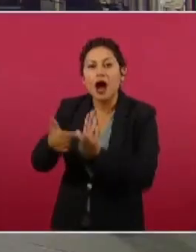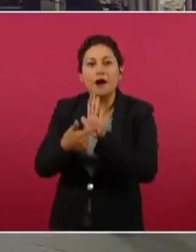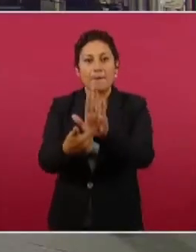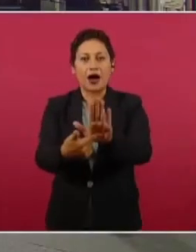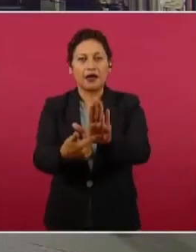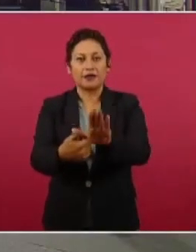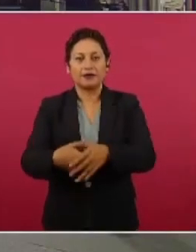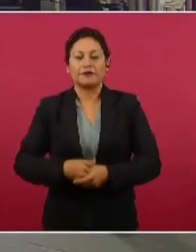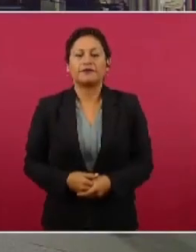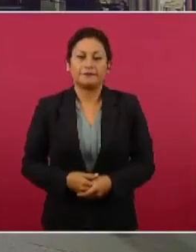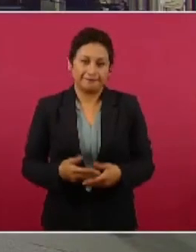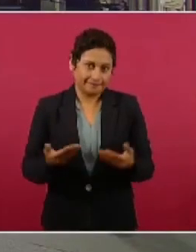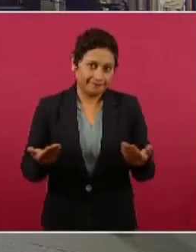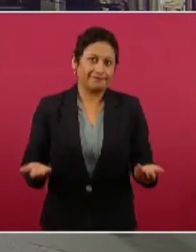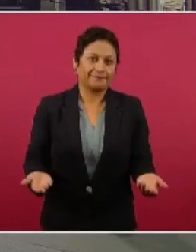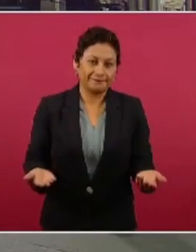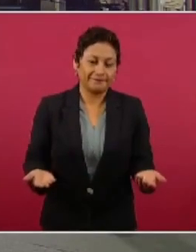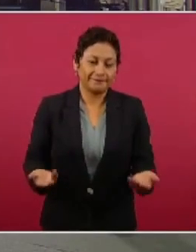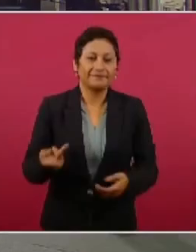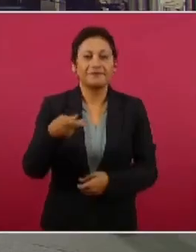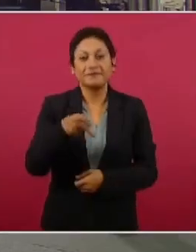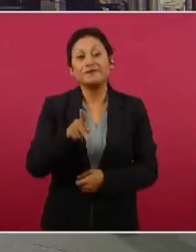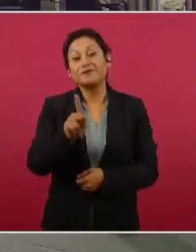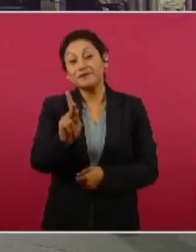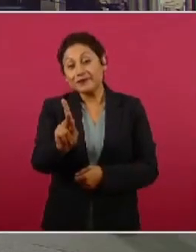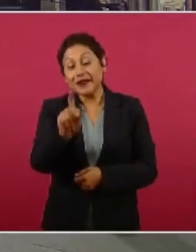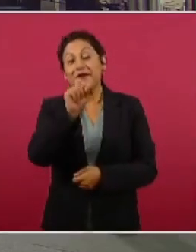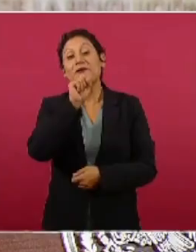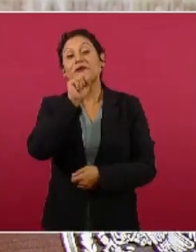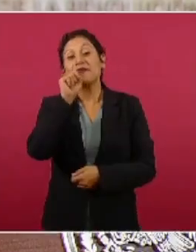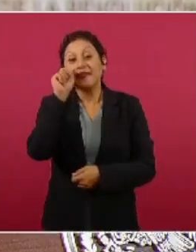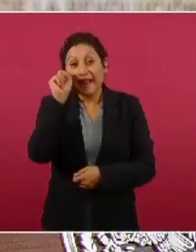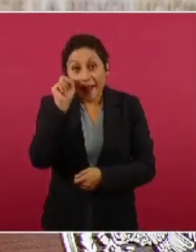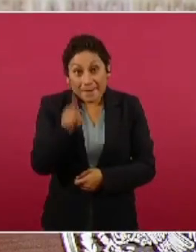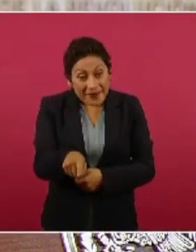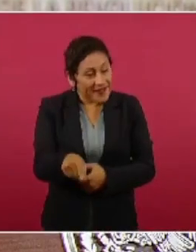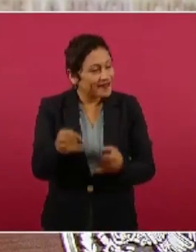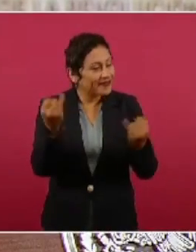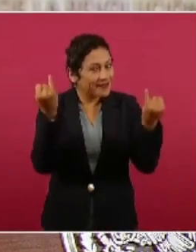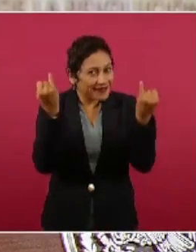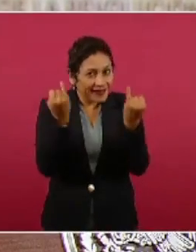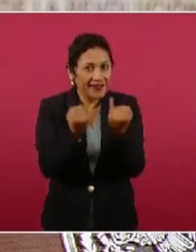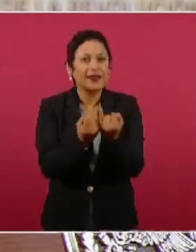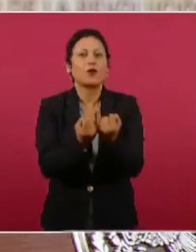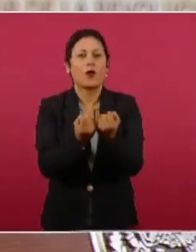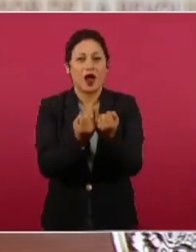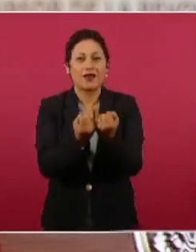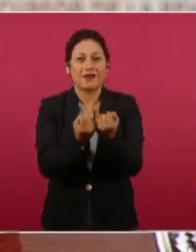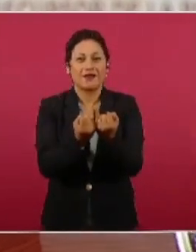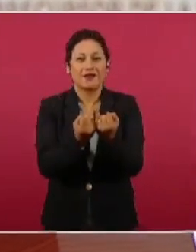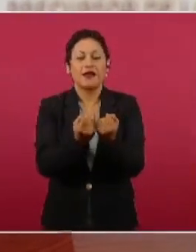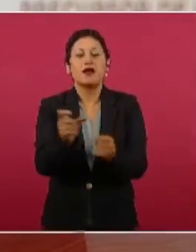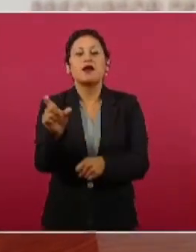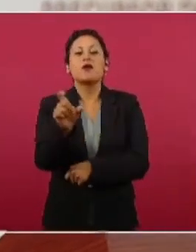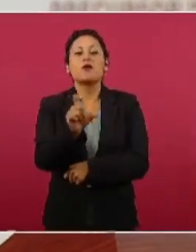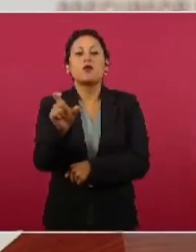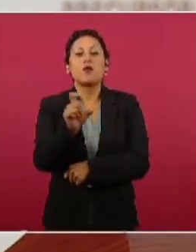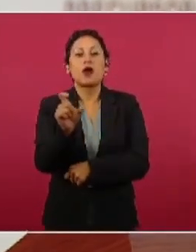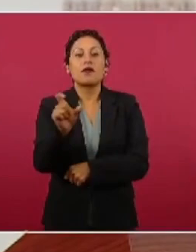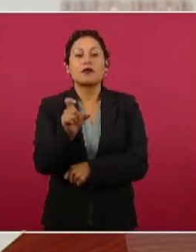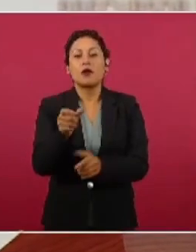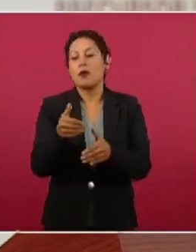Pero lo mismo sucede cuando quiere regresar del exilio